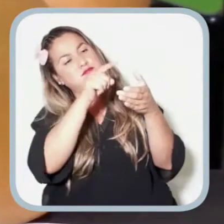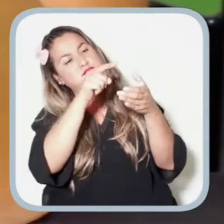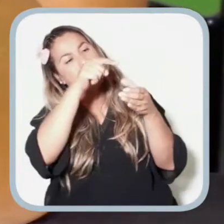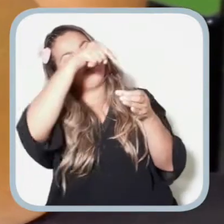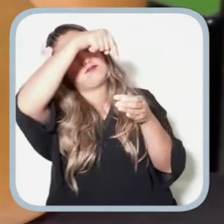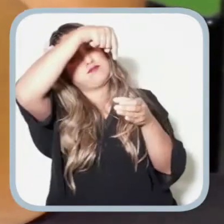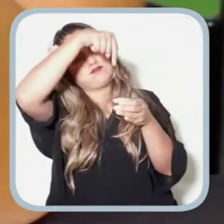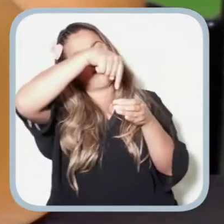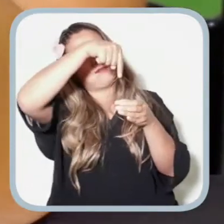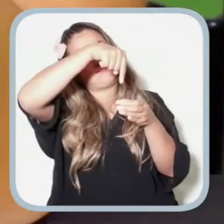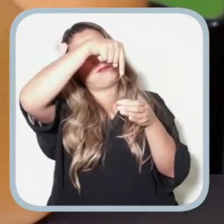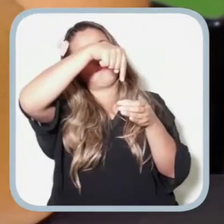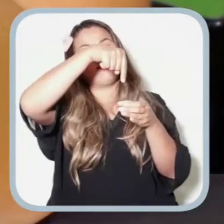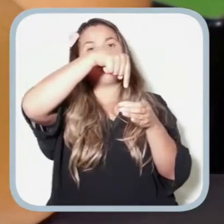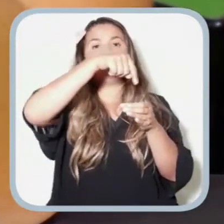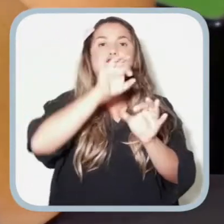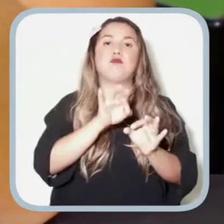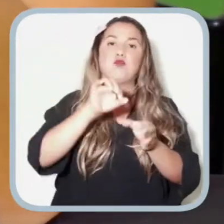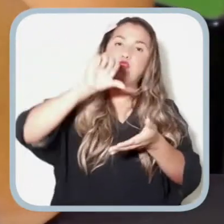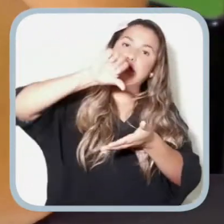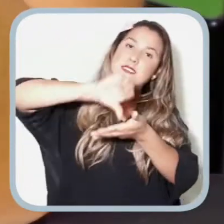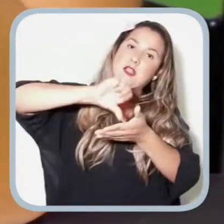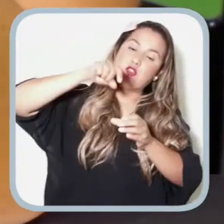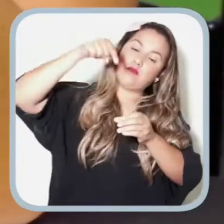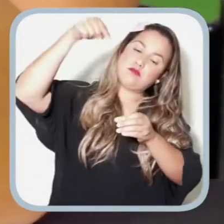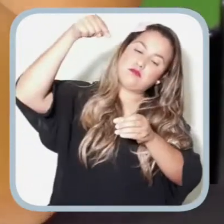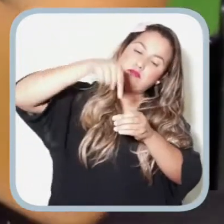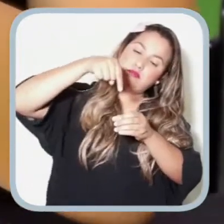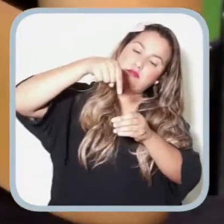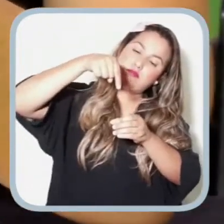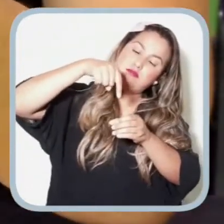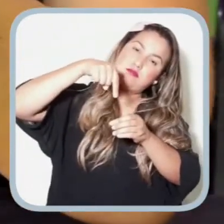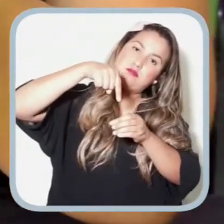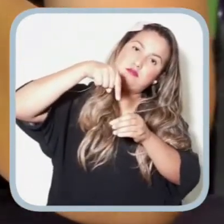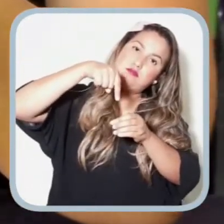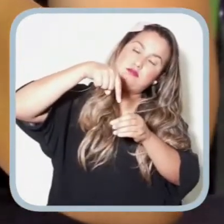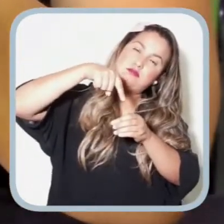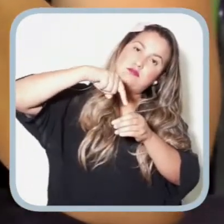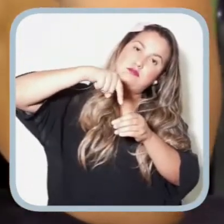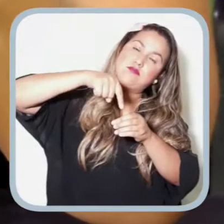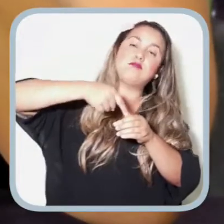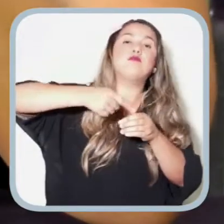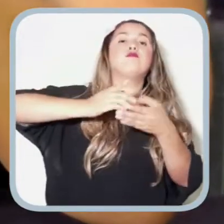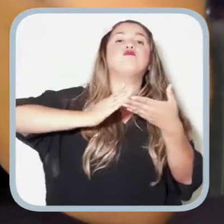centro en el corcho y voy a comenzar